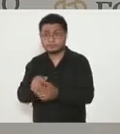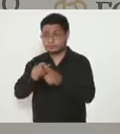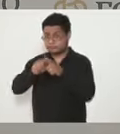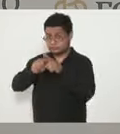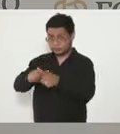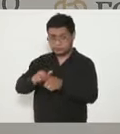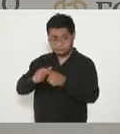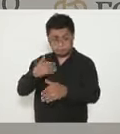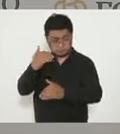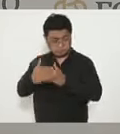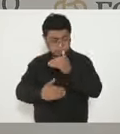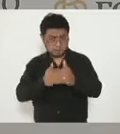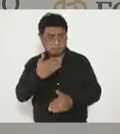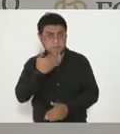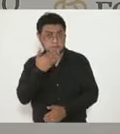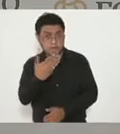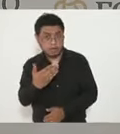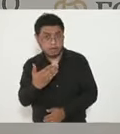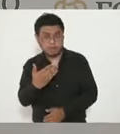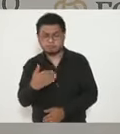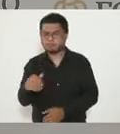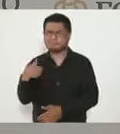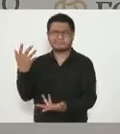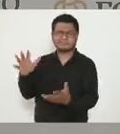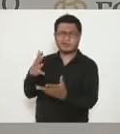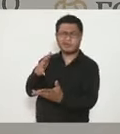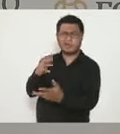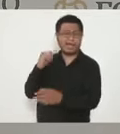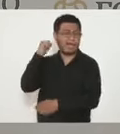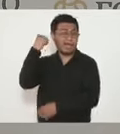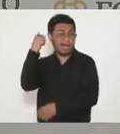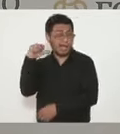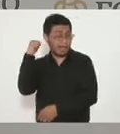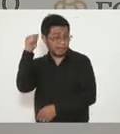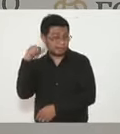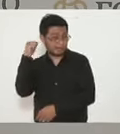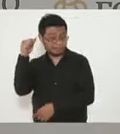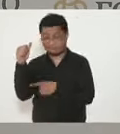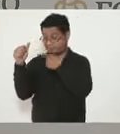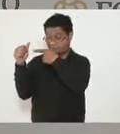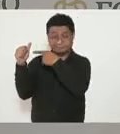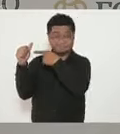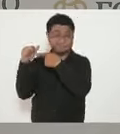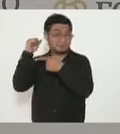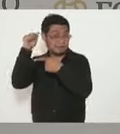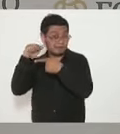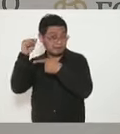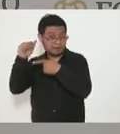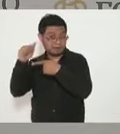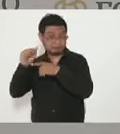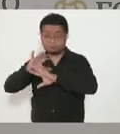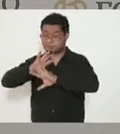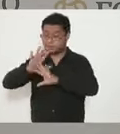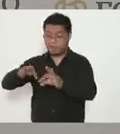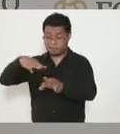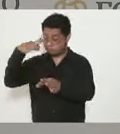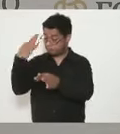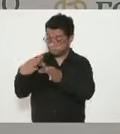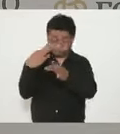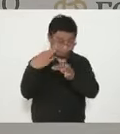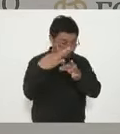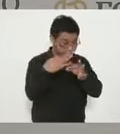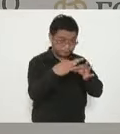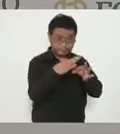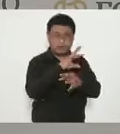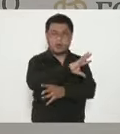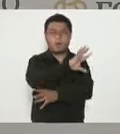manera, en abril, a más tardar, el mes próximo, tendremos vacunados a todos